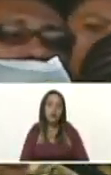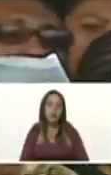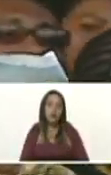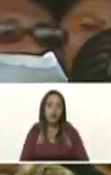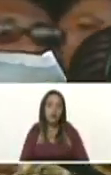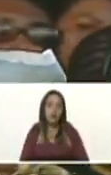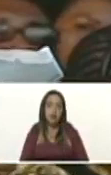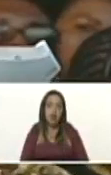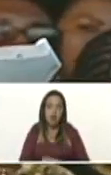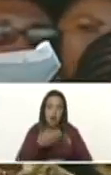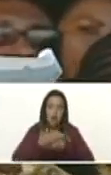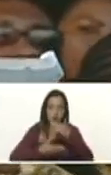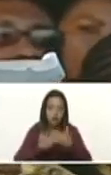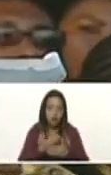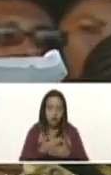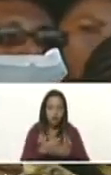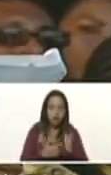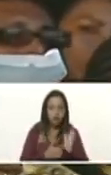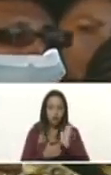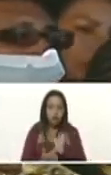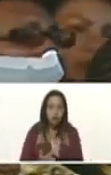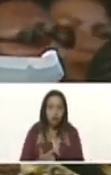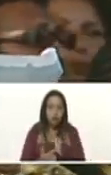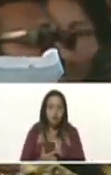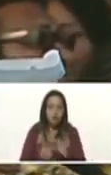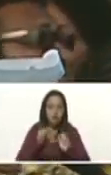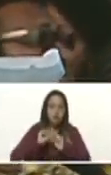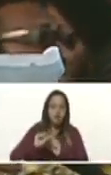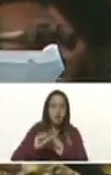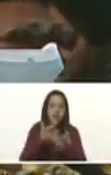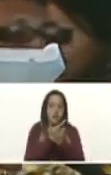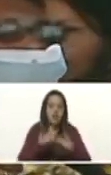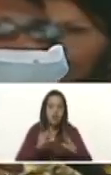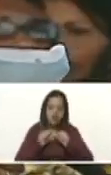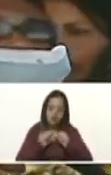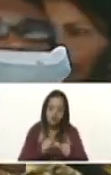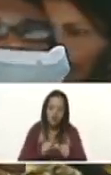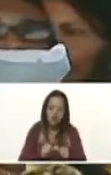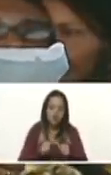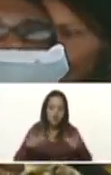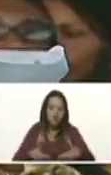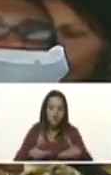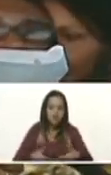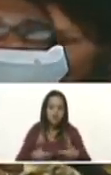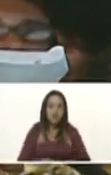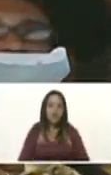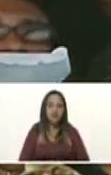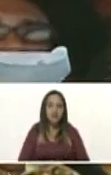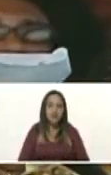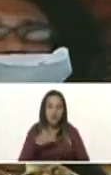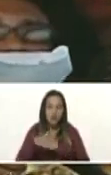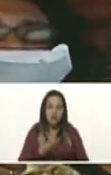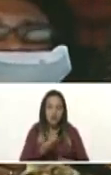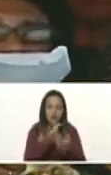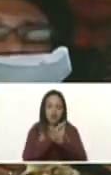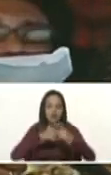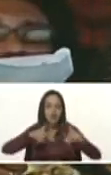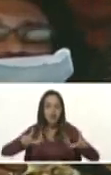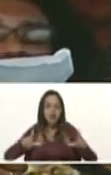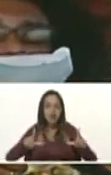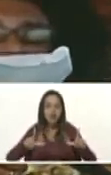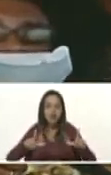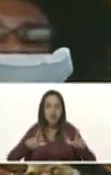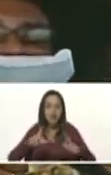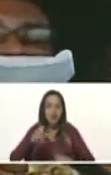Adelantar una ofensiva liberadora y continuar la lucha por la emancipación de la